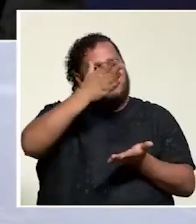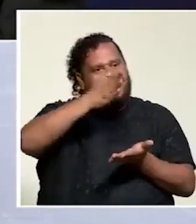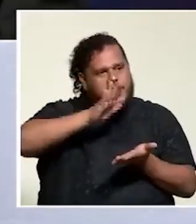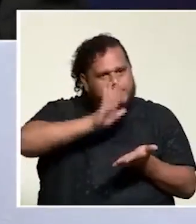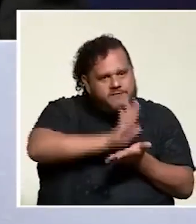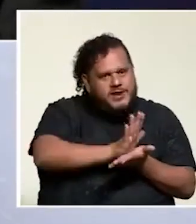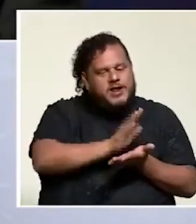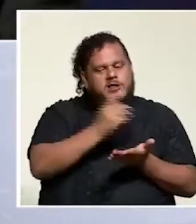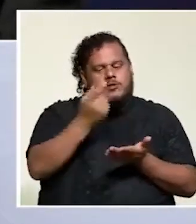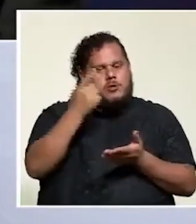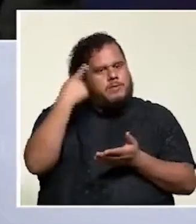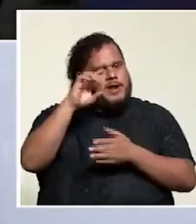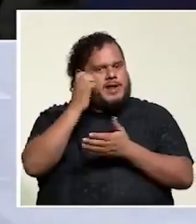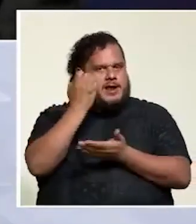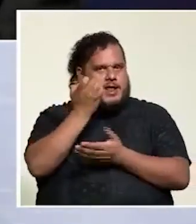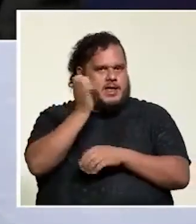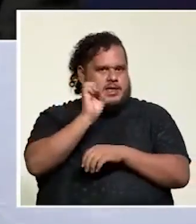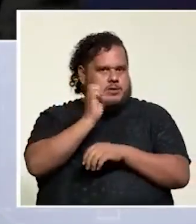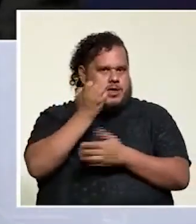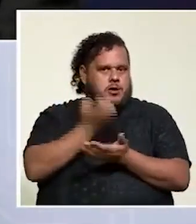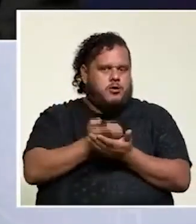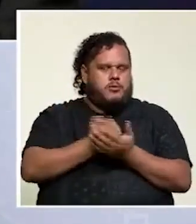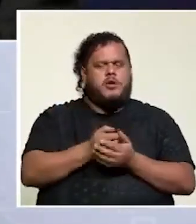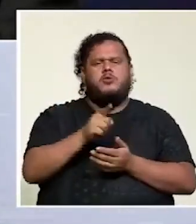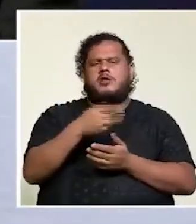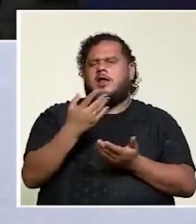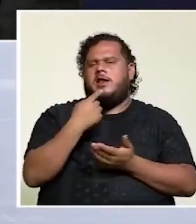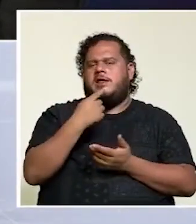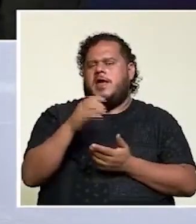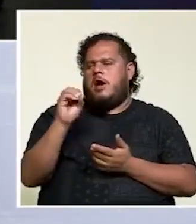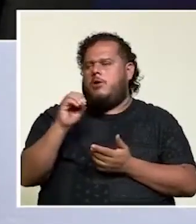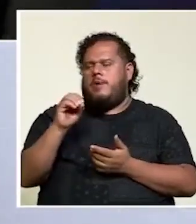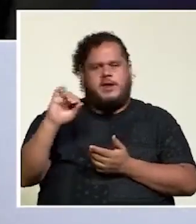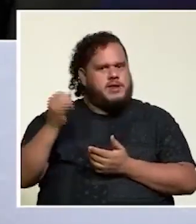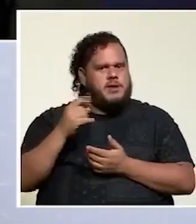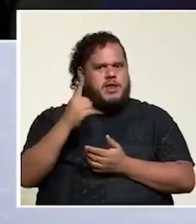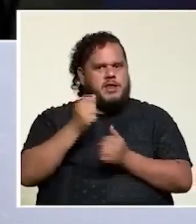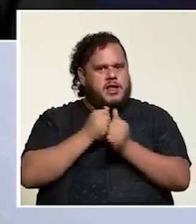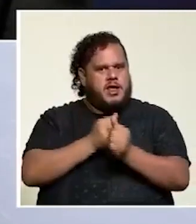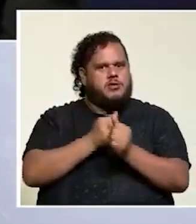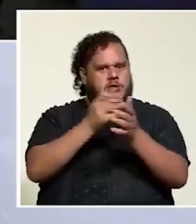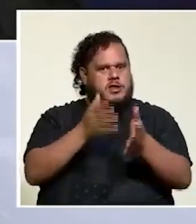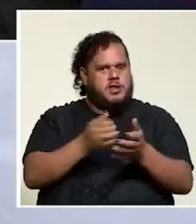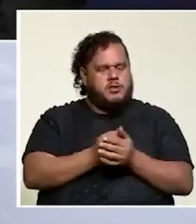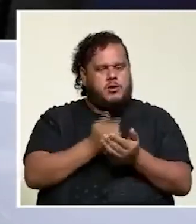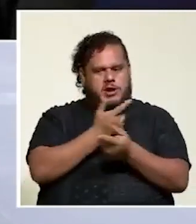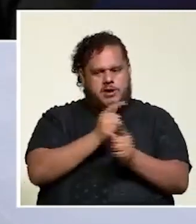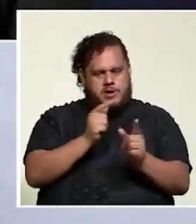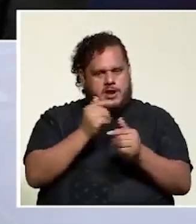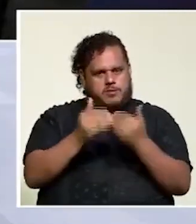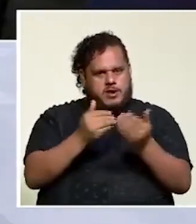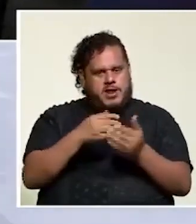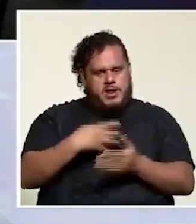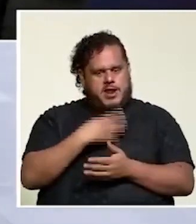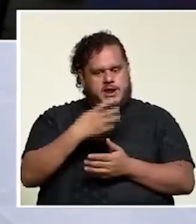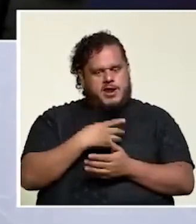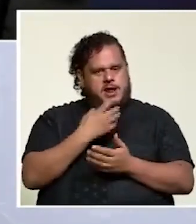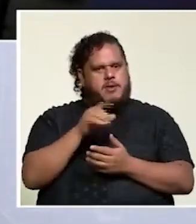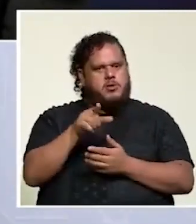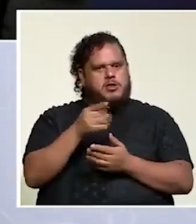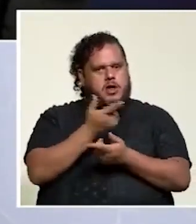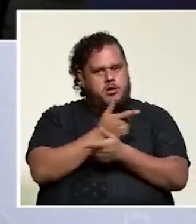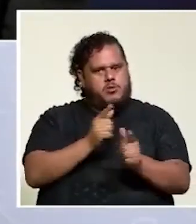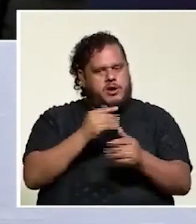economía. Se me acaba el tiempo. ¿Qué le diría usted a don Omar Jiménez, que es un seguidor liberal, que le reclama que como